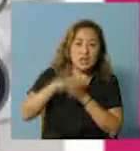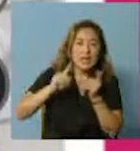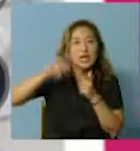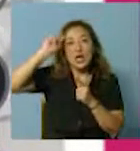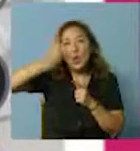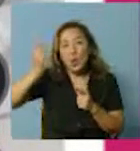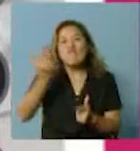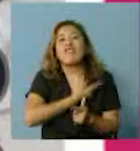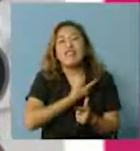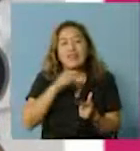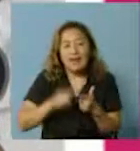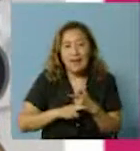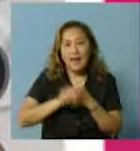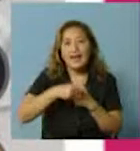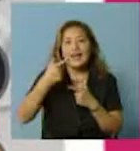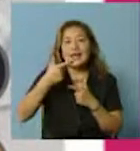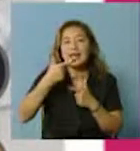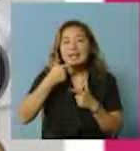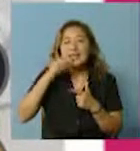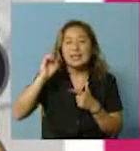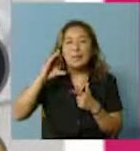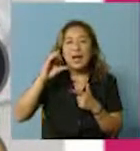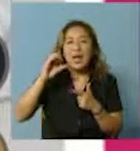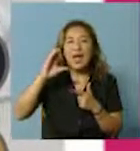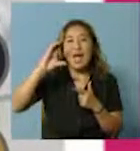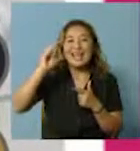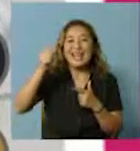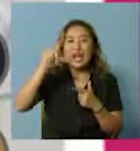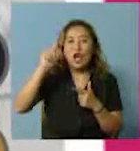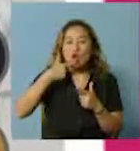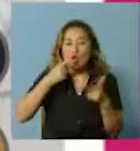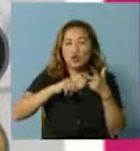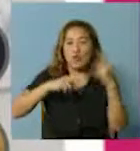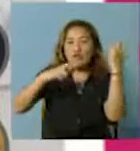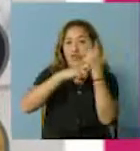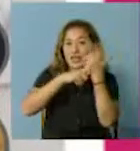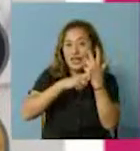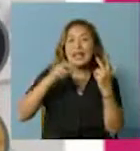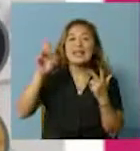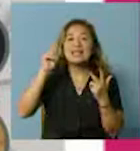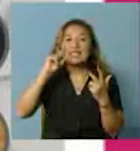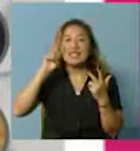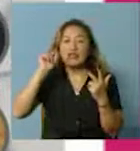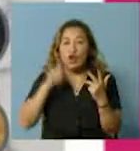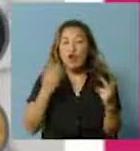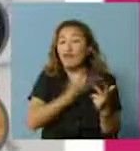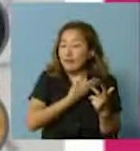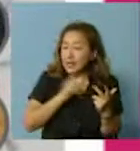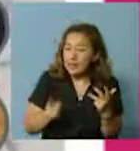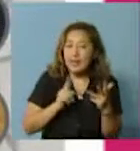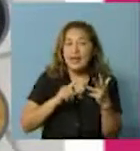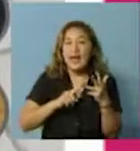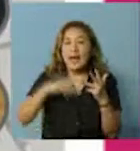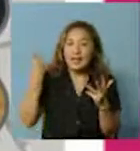federal ante la cámara de casación penal carlos alberto mahiques al fiscal carlos rívolo también fiscal federal al